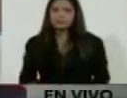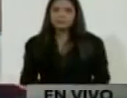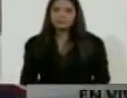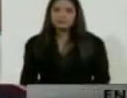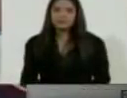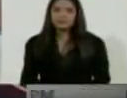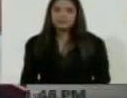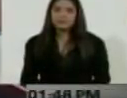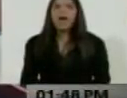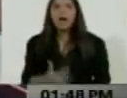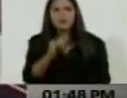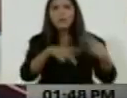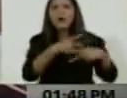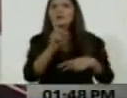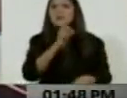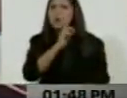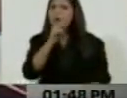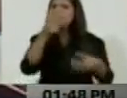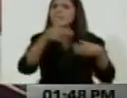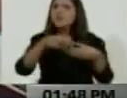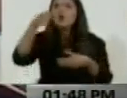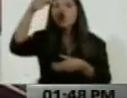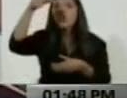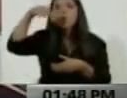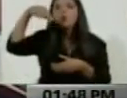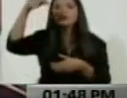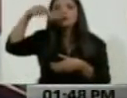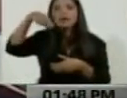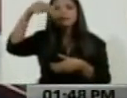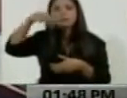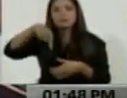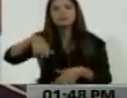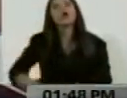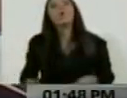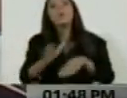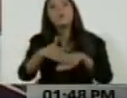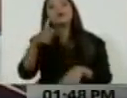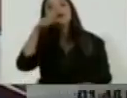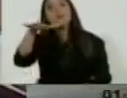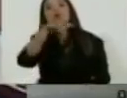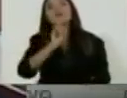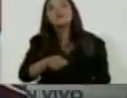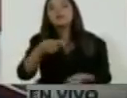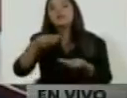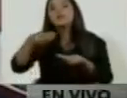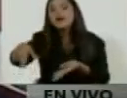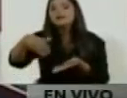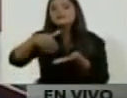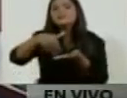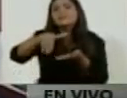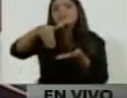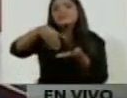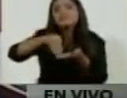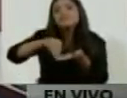Es más, había un programa llamado Petróleo en Gotas, porque al pueblo había que darle gotas.